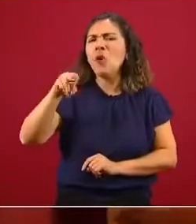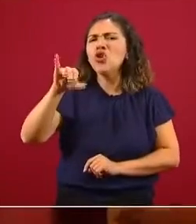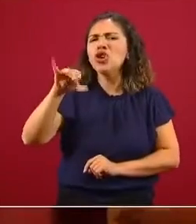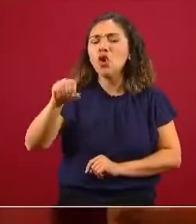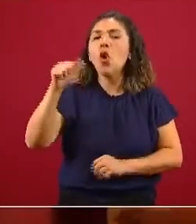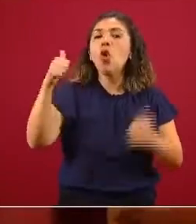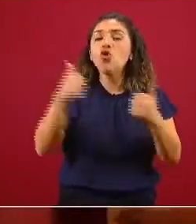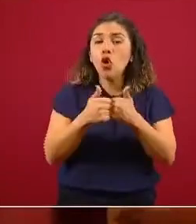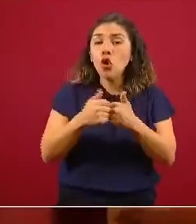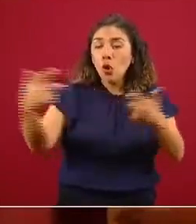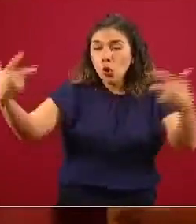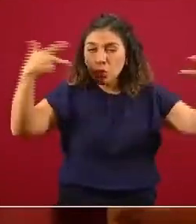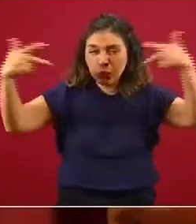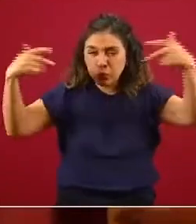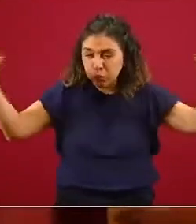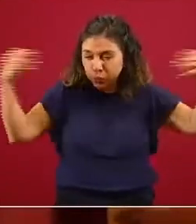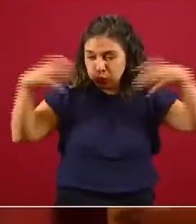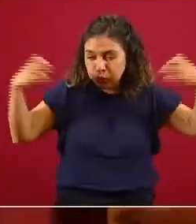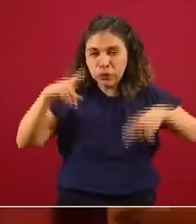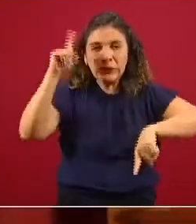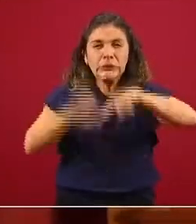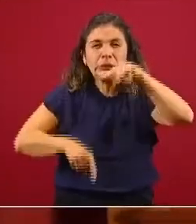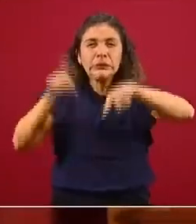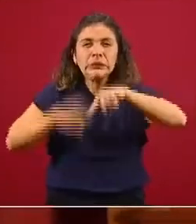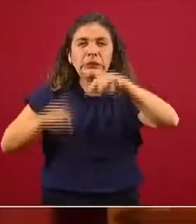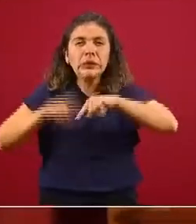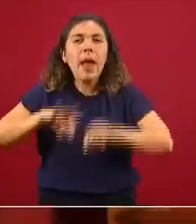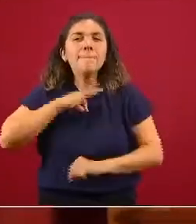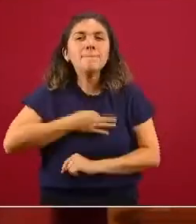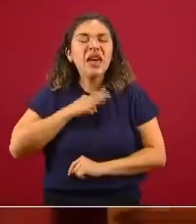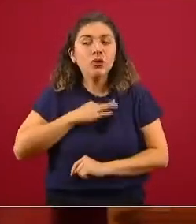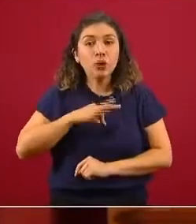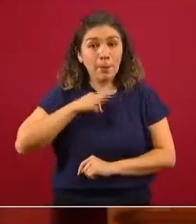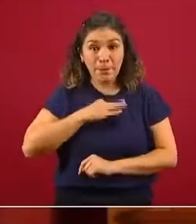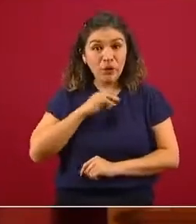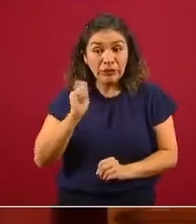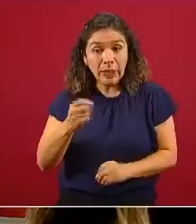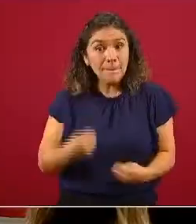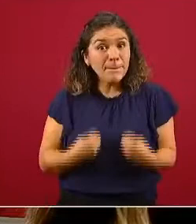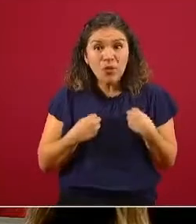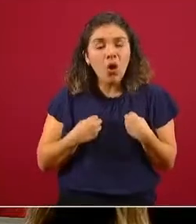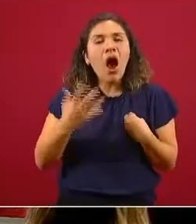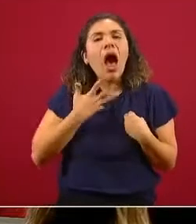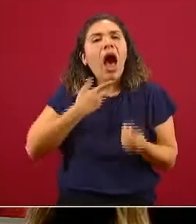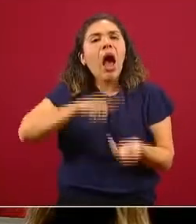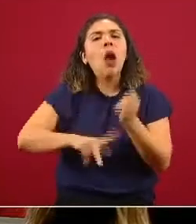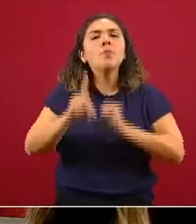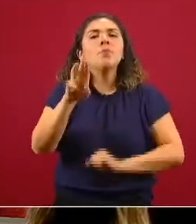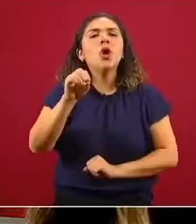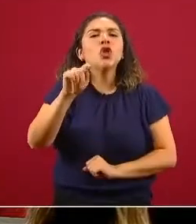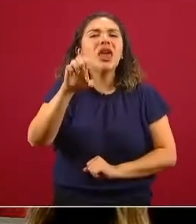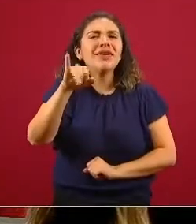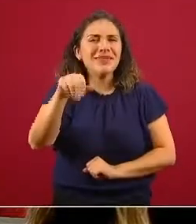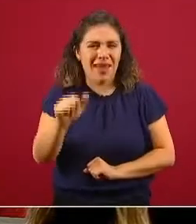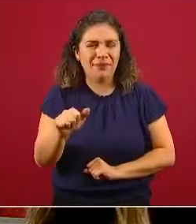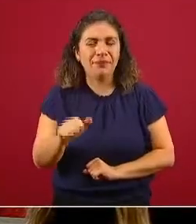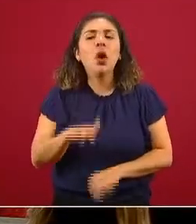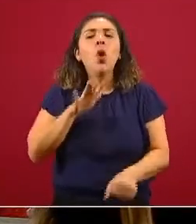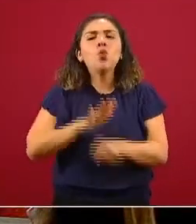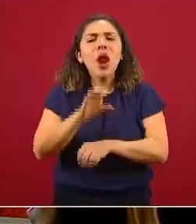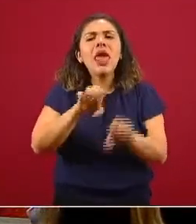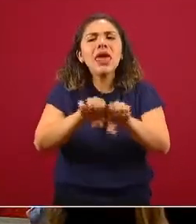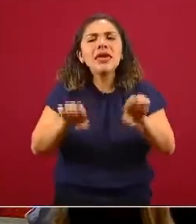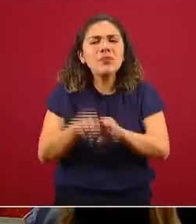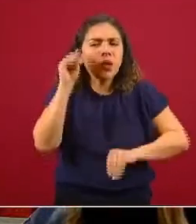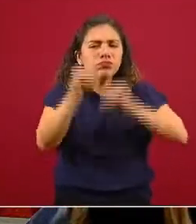medio de contacto desintegra el virus. Acuérdense, el virus no está vivo, es una proteína. ¿Qué equipamiento hemos